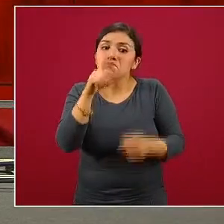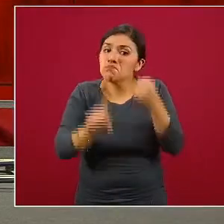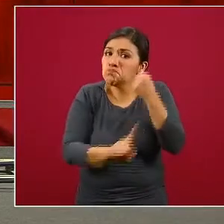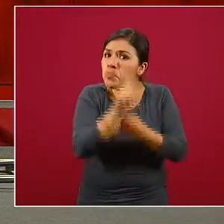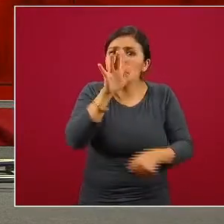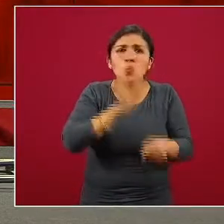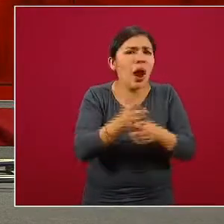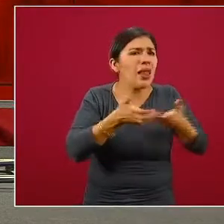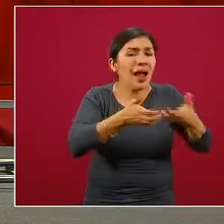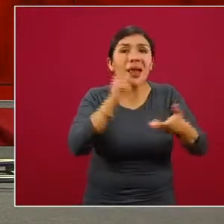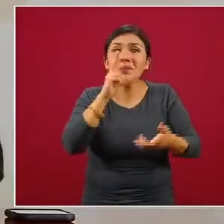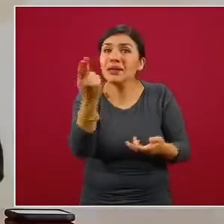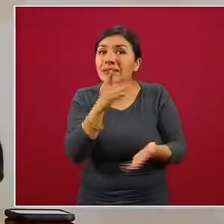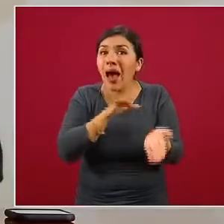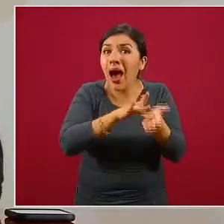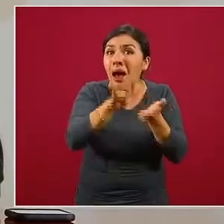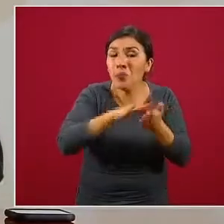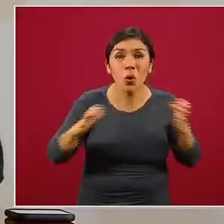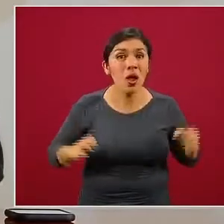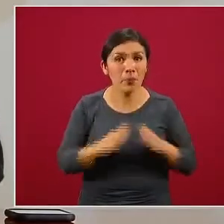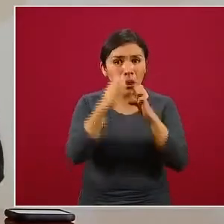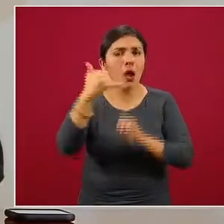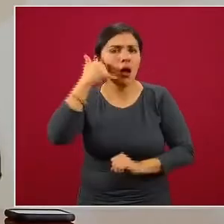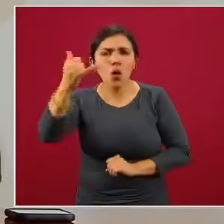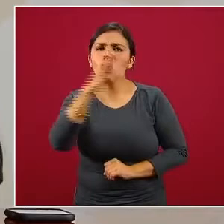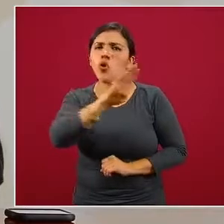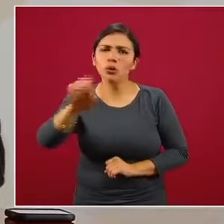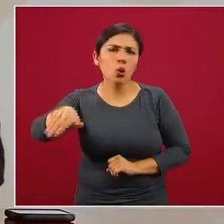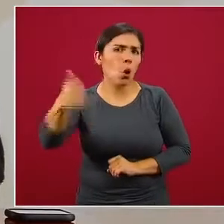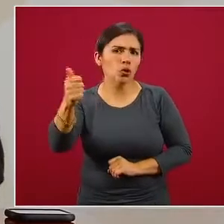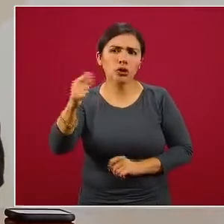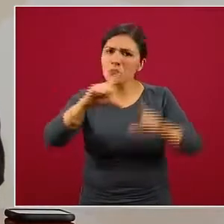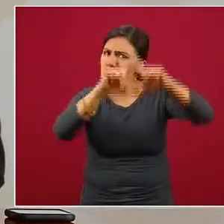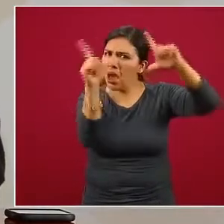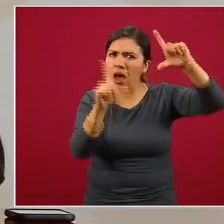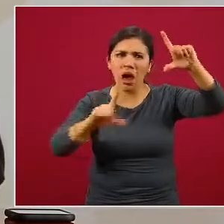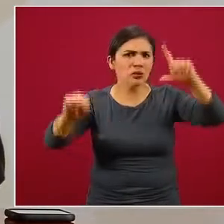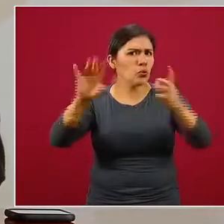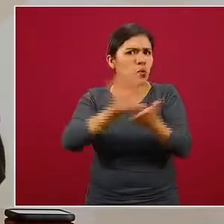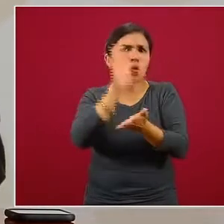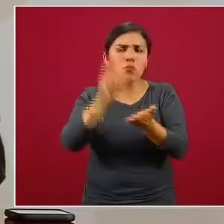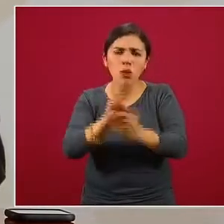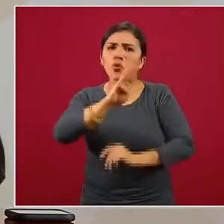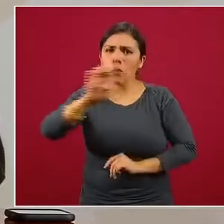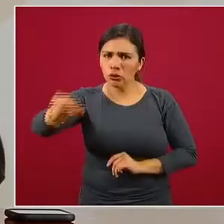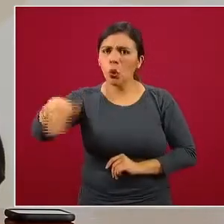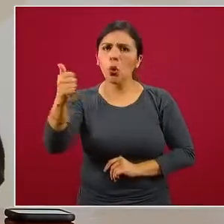en la calle, que necesita apoyo de emergencia, 911. En todo el país funciona el